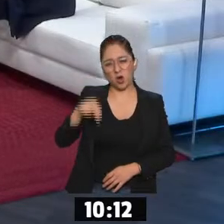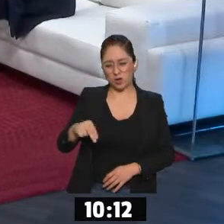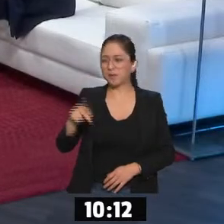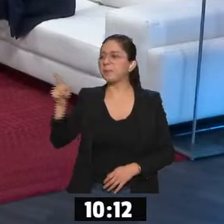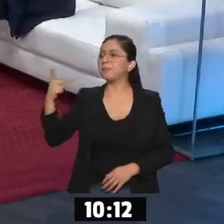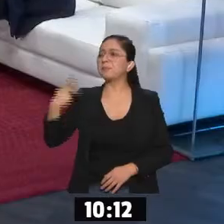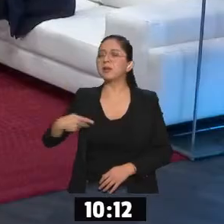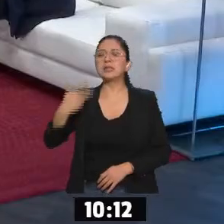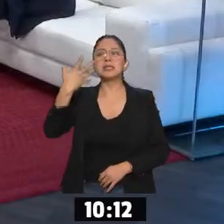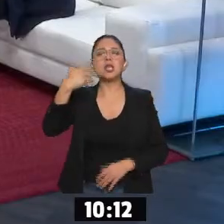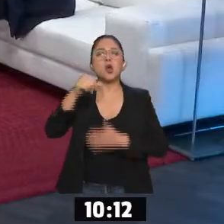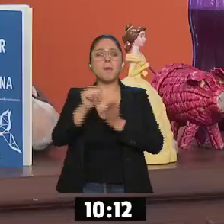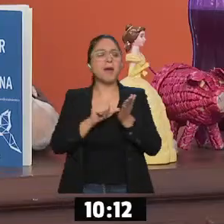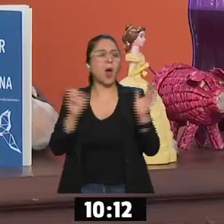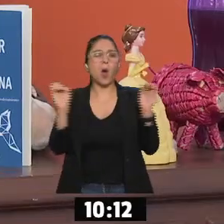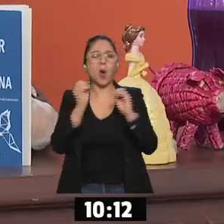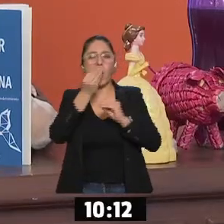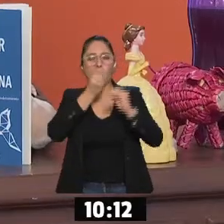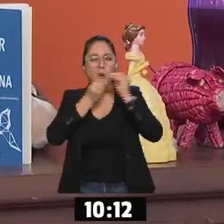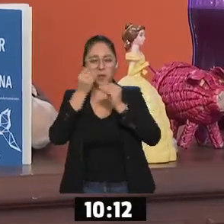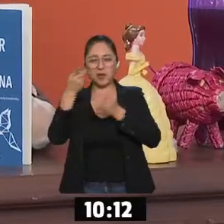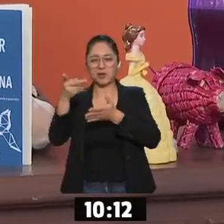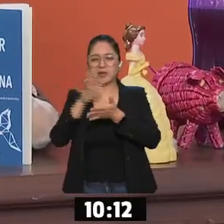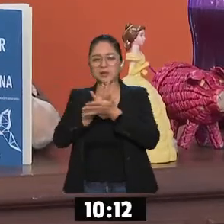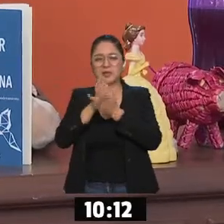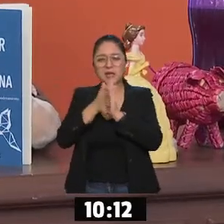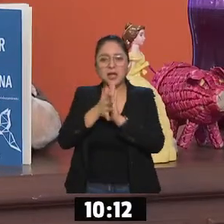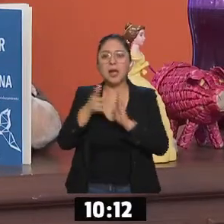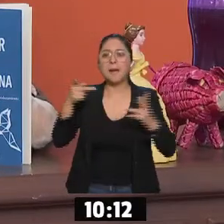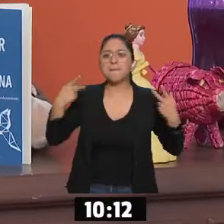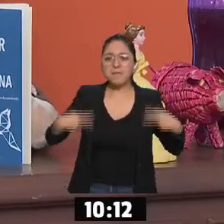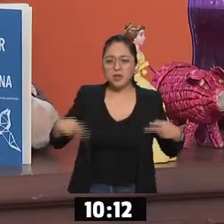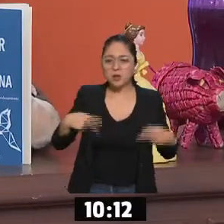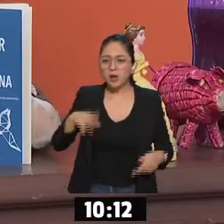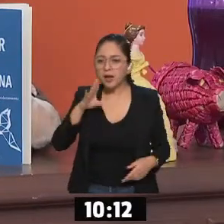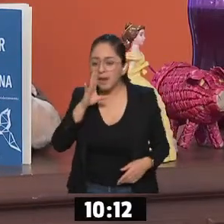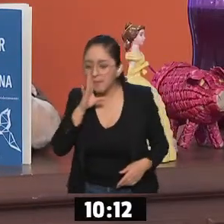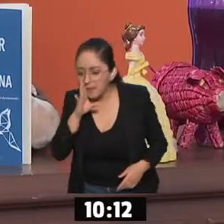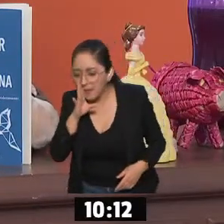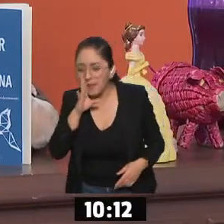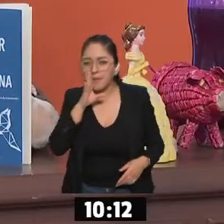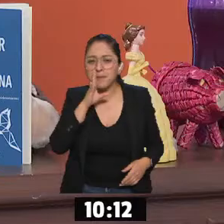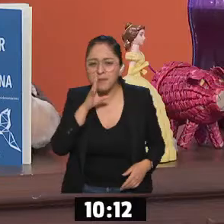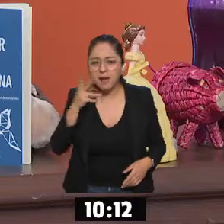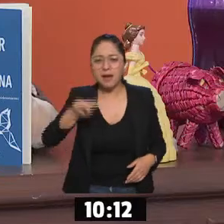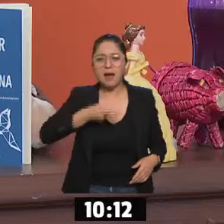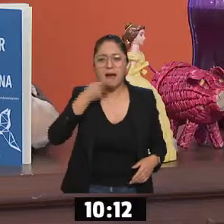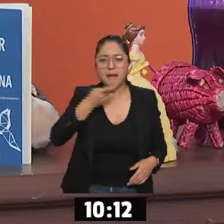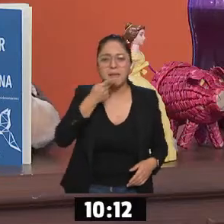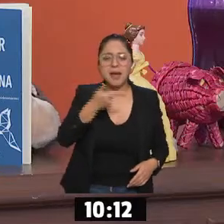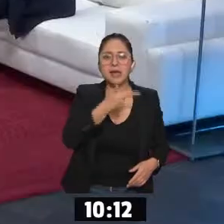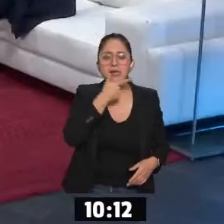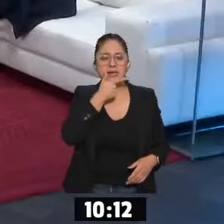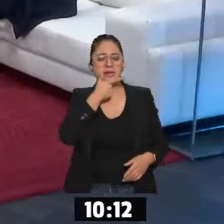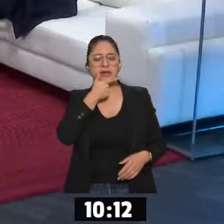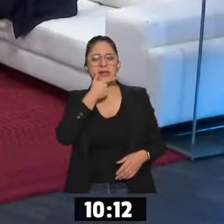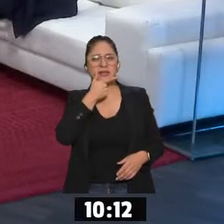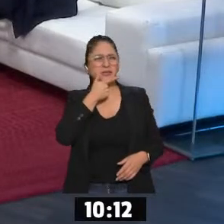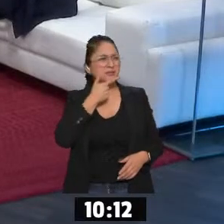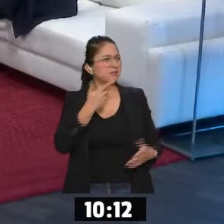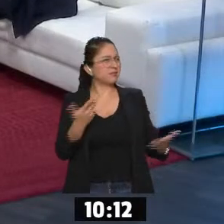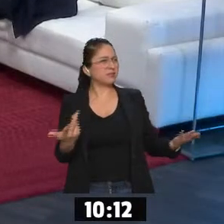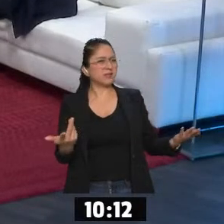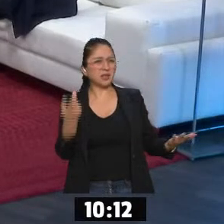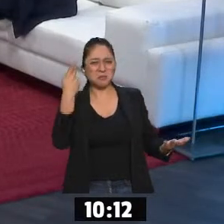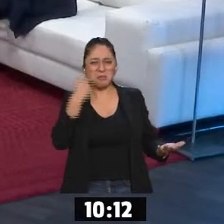otros decían que no, que lo apaleaban hablándole en inglés. Y se regresó a México. Ni siquiera le jugó.